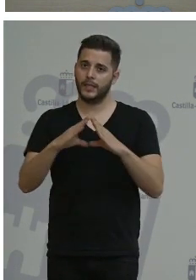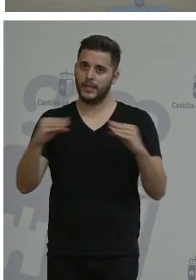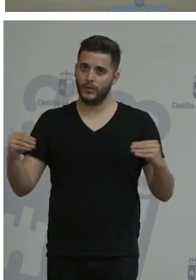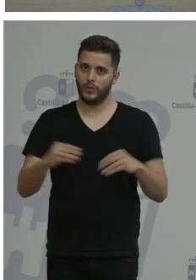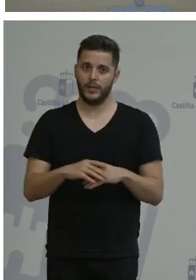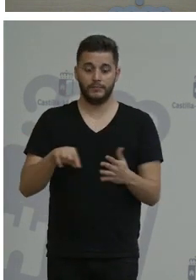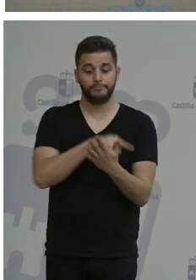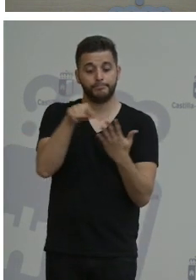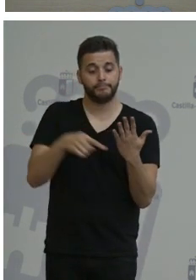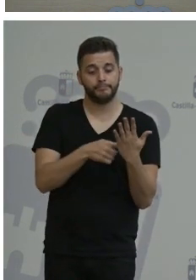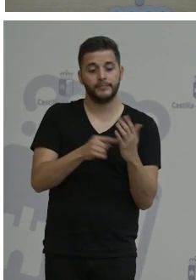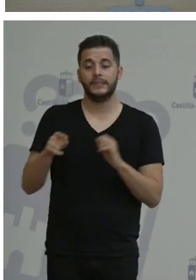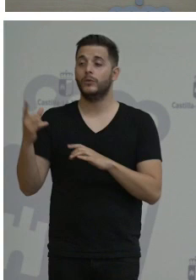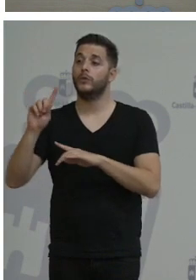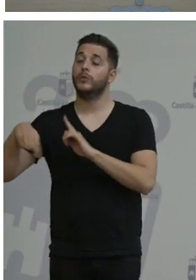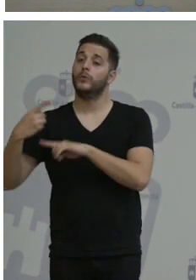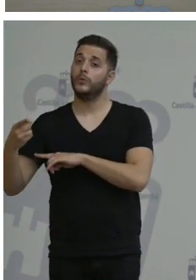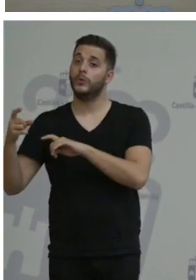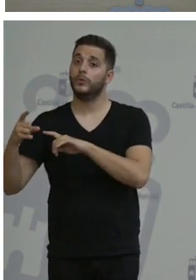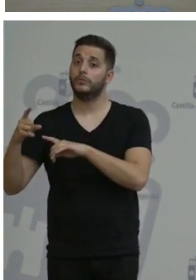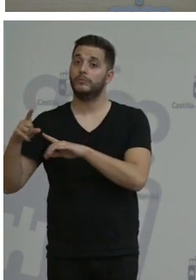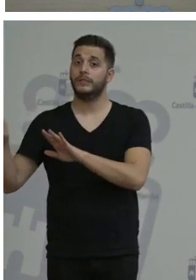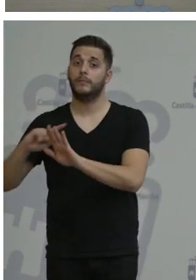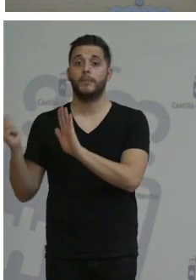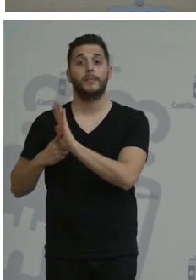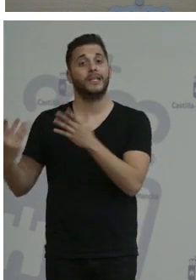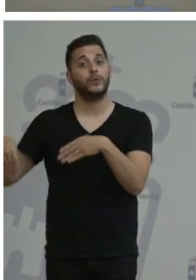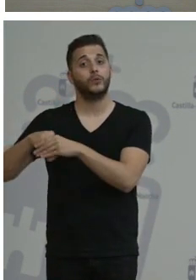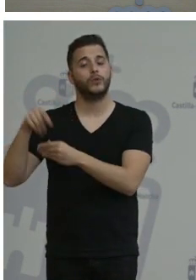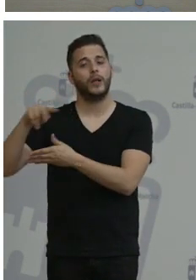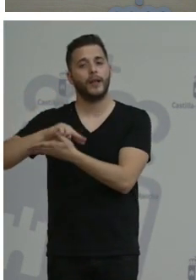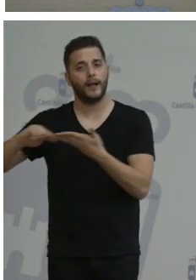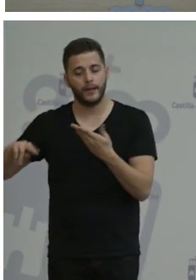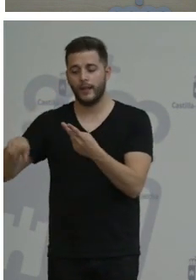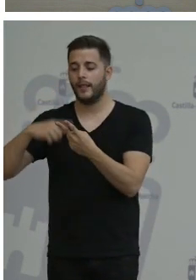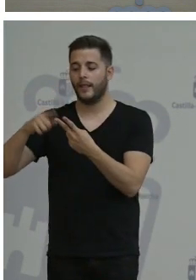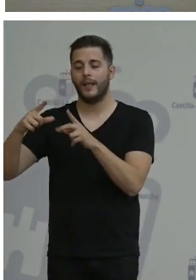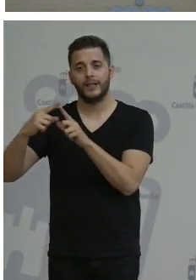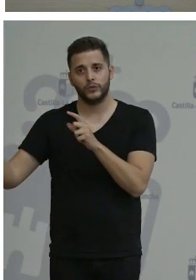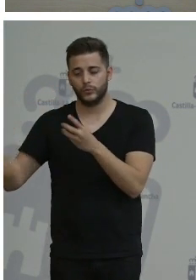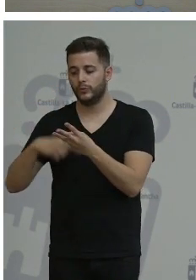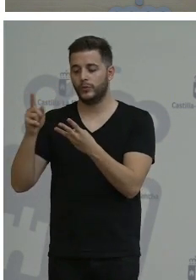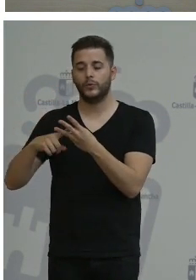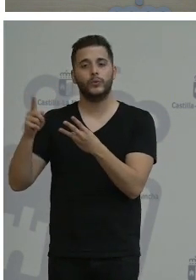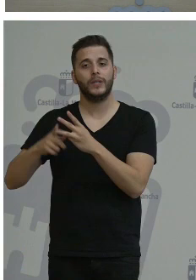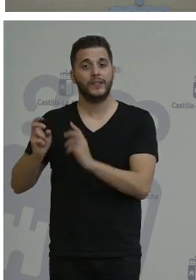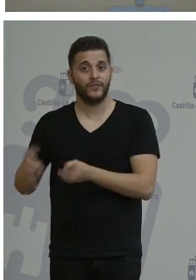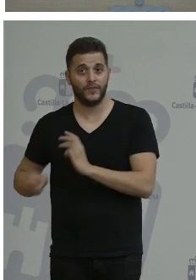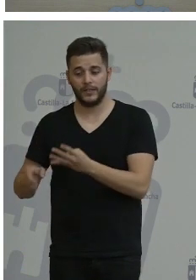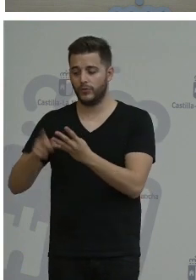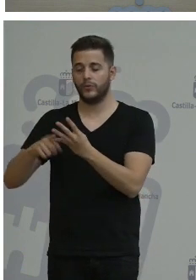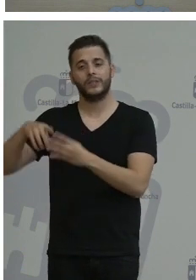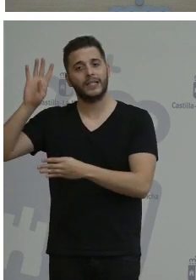En cuanto a las entidades de plena inclusión, pues han participado también de plena inclusión Galicia, de plena inclusión Asturias, de Euskadi, de